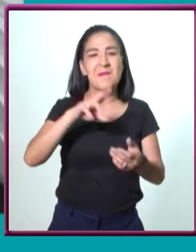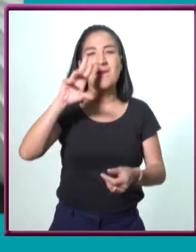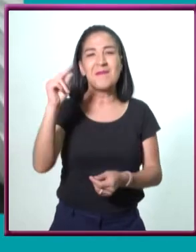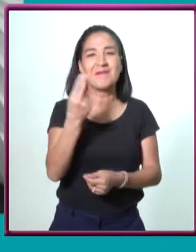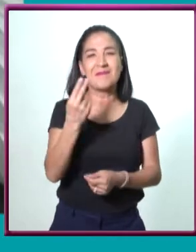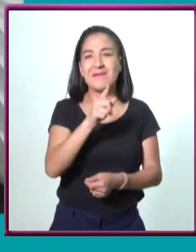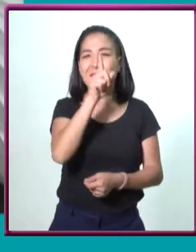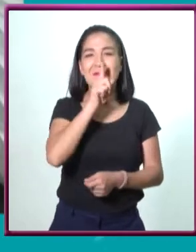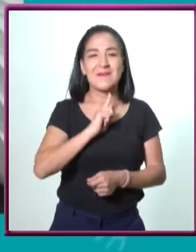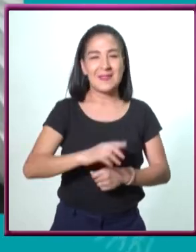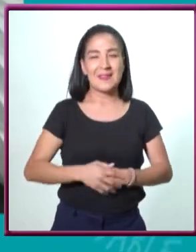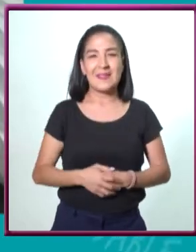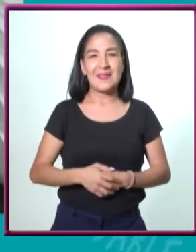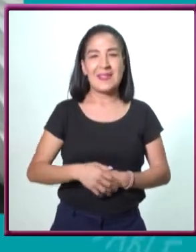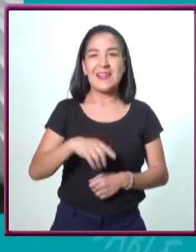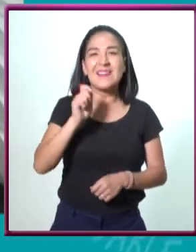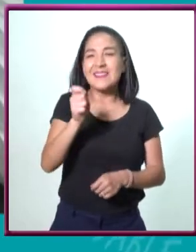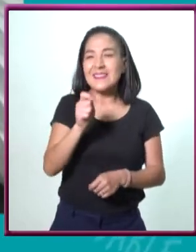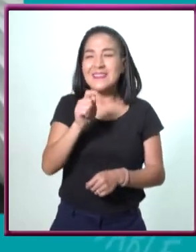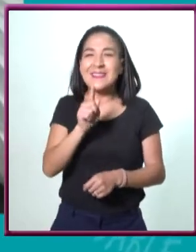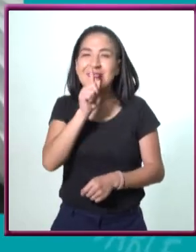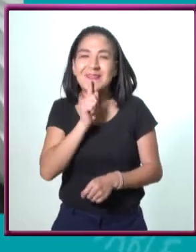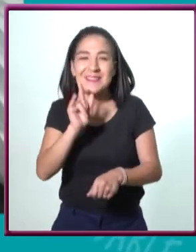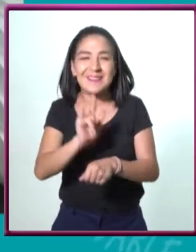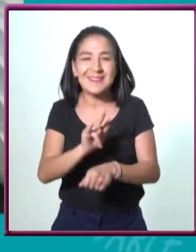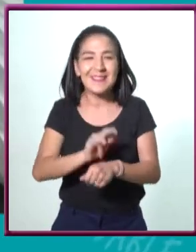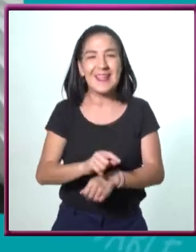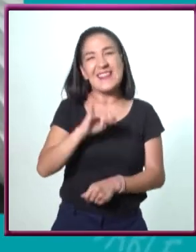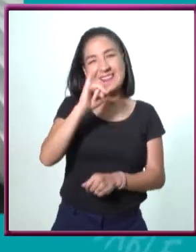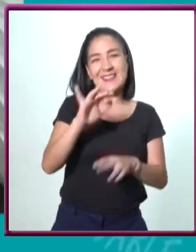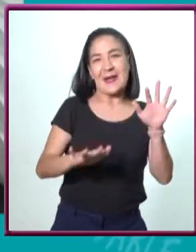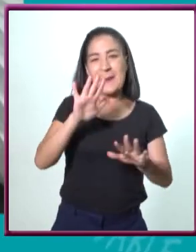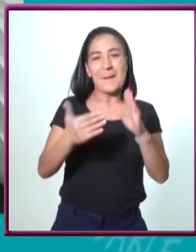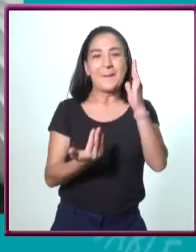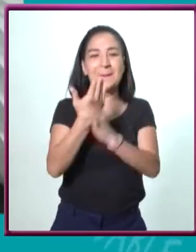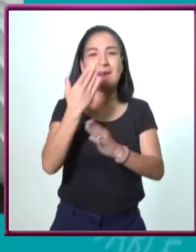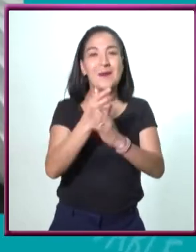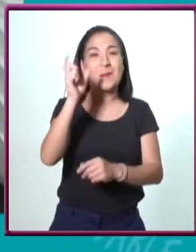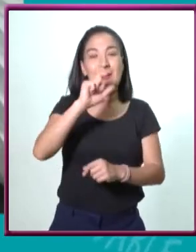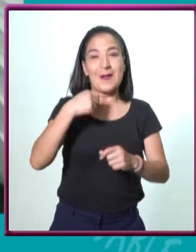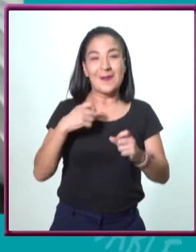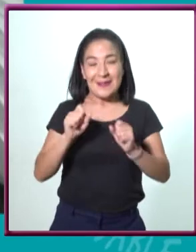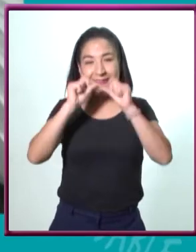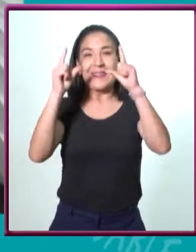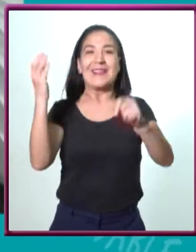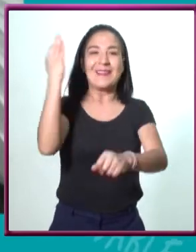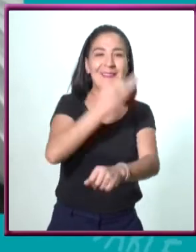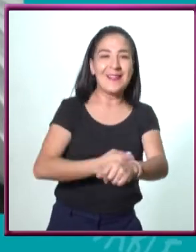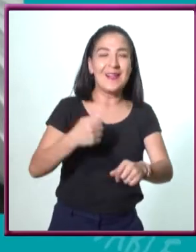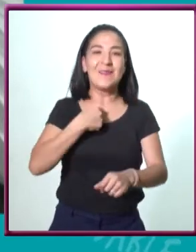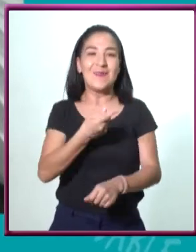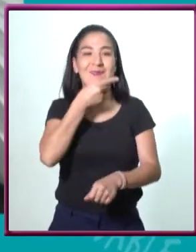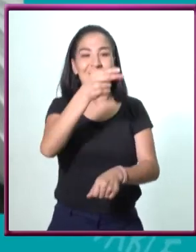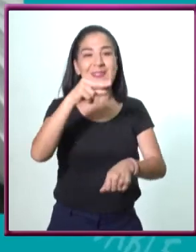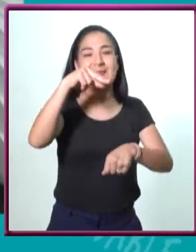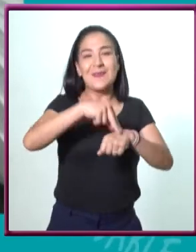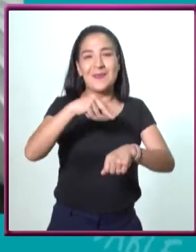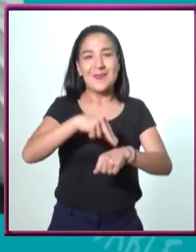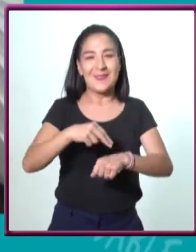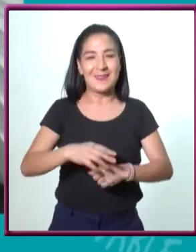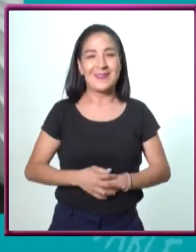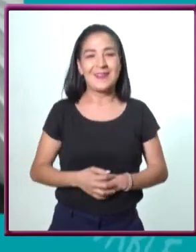hay necesidad. Ni una mentirita. Bueno, solo en las mañanas cuando me despierto tarde le digo al doctor